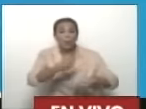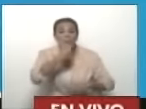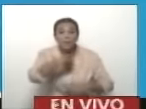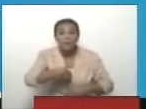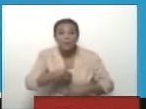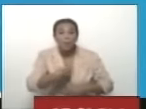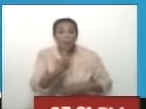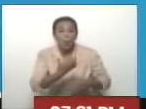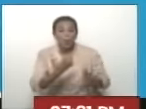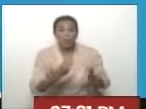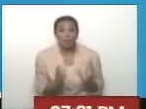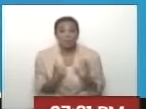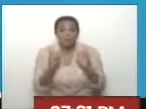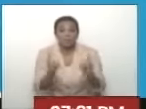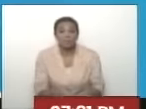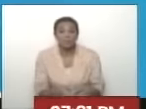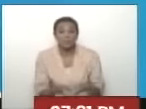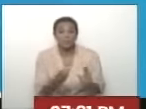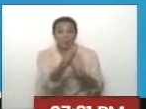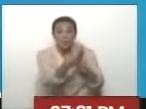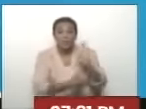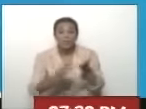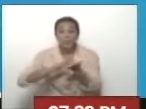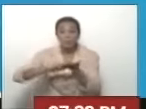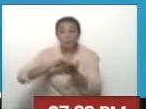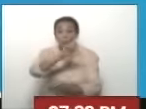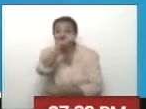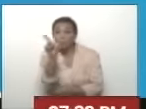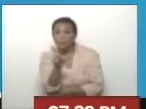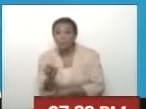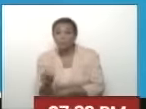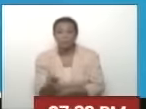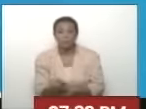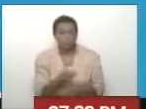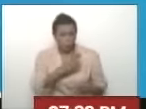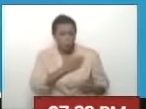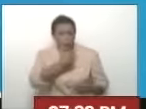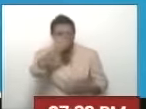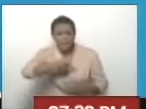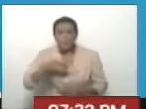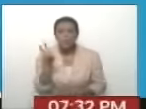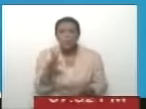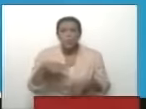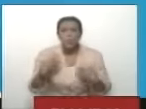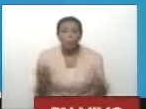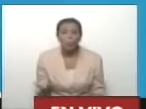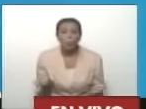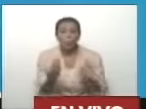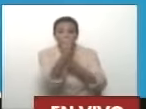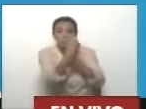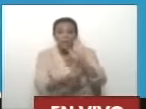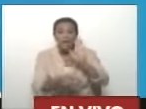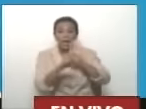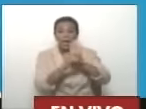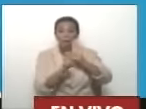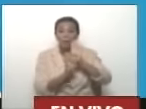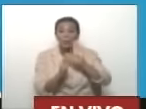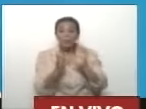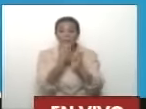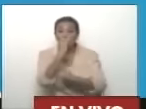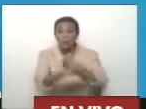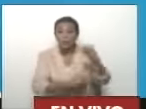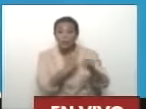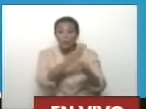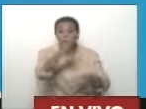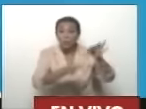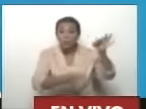tomar cualquier opción. Y le expliqué muy bien la posición de Venezuela con el estatuto de la Corte Internacional de